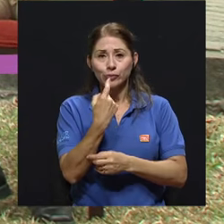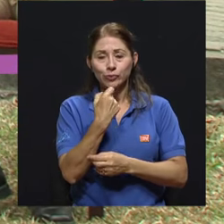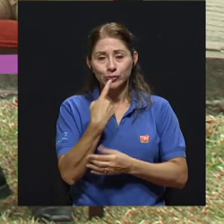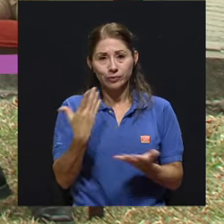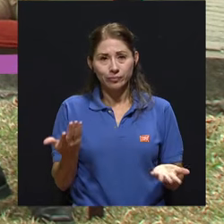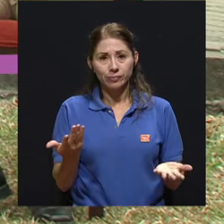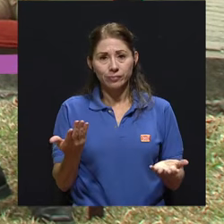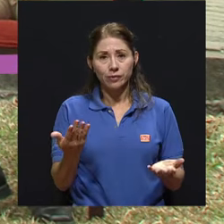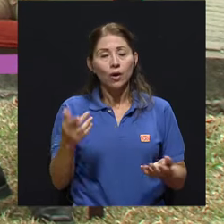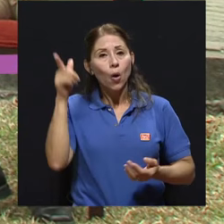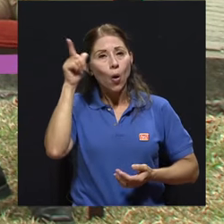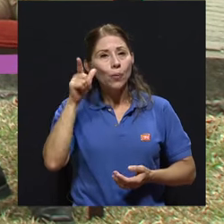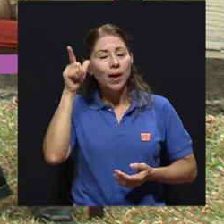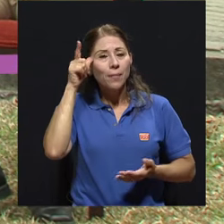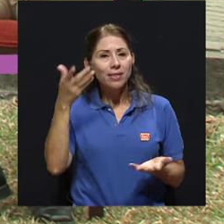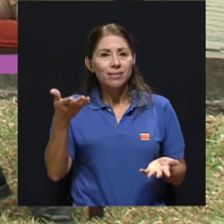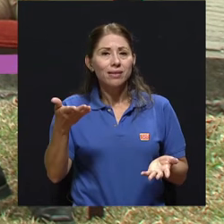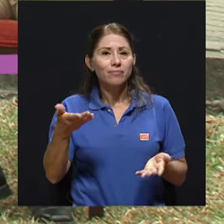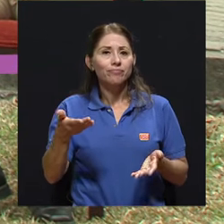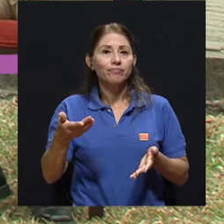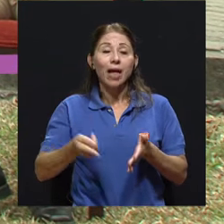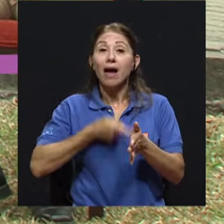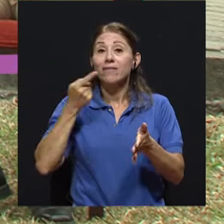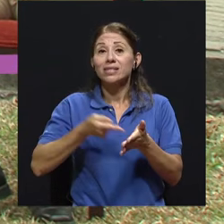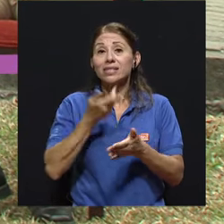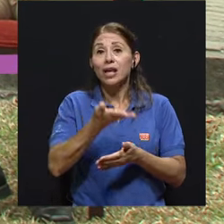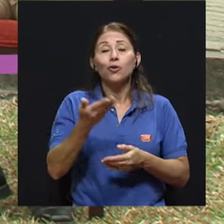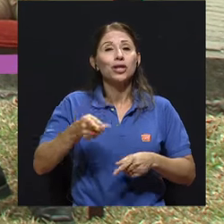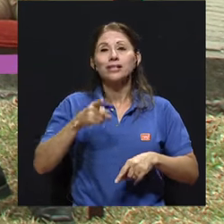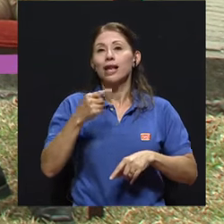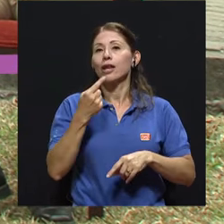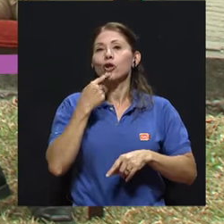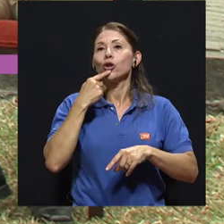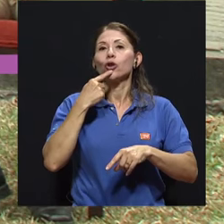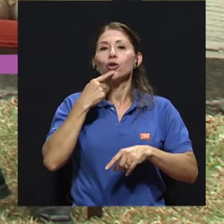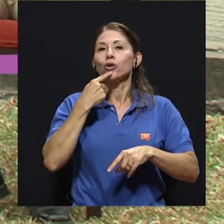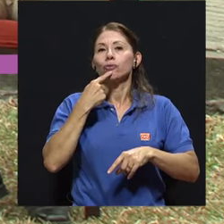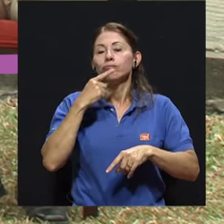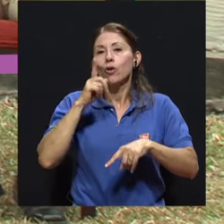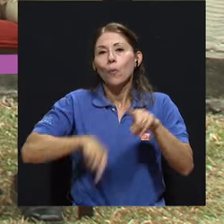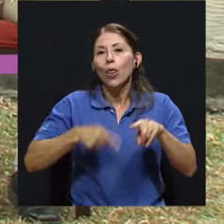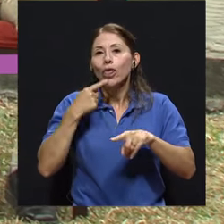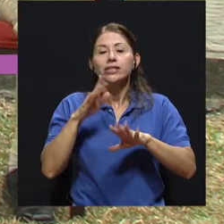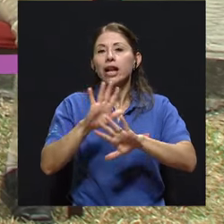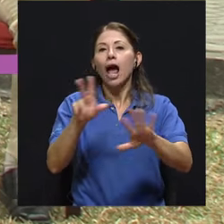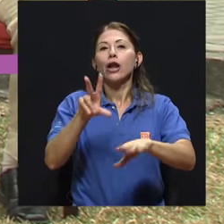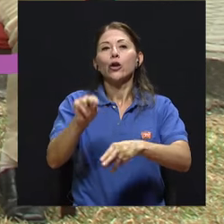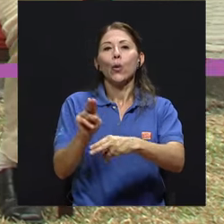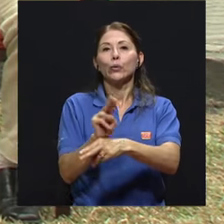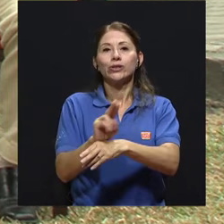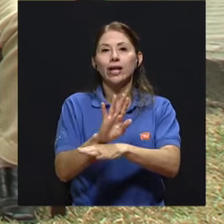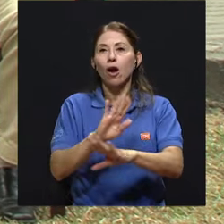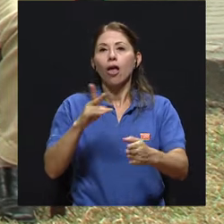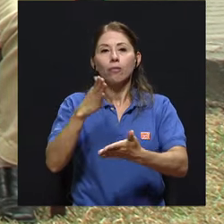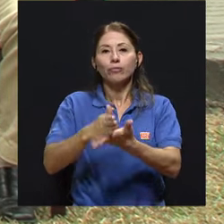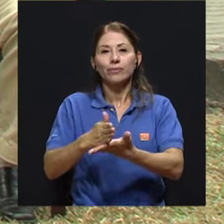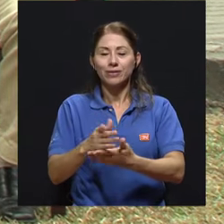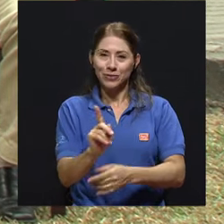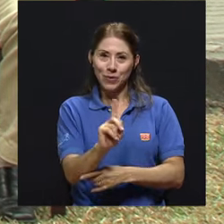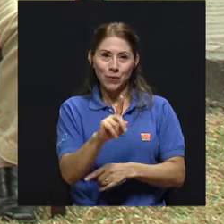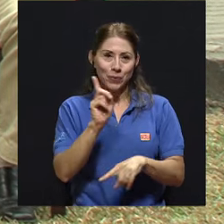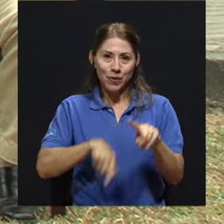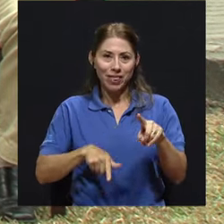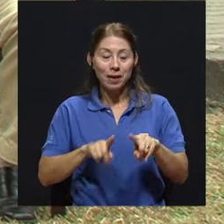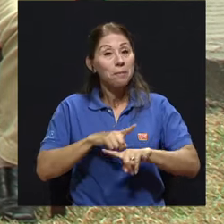a veces hay cosas ya que no se pueden quitar. A ver, pero puede consultar con